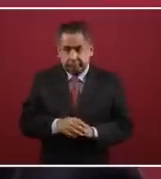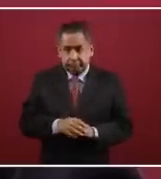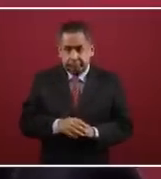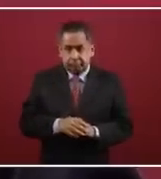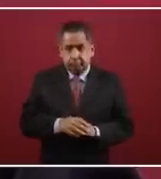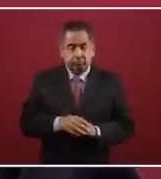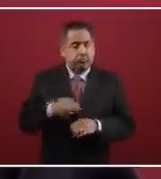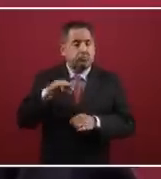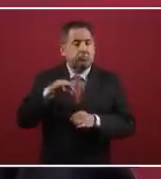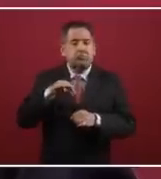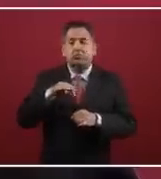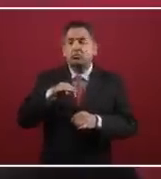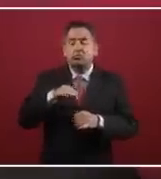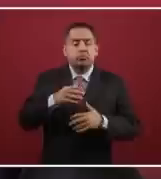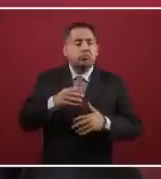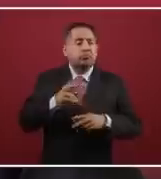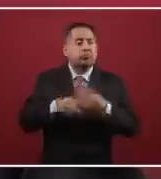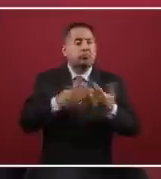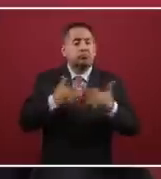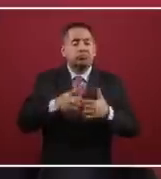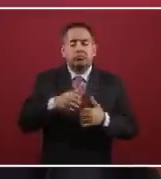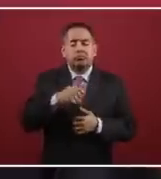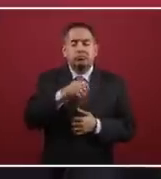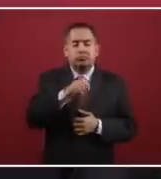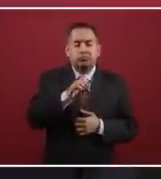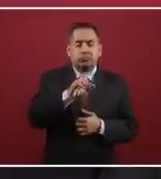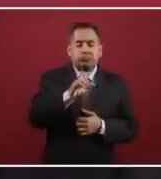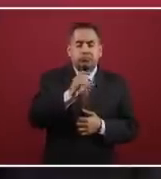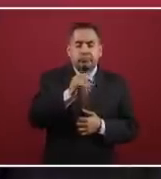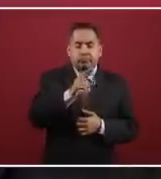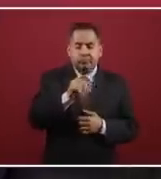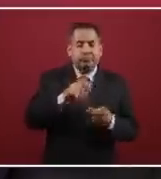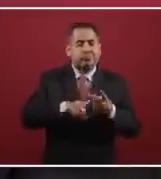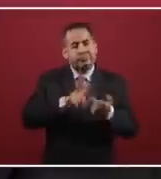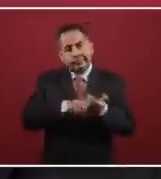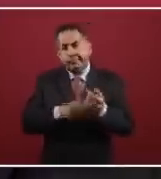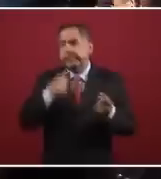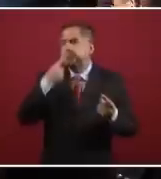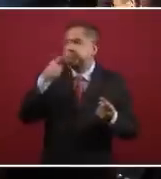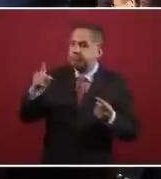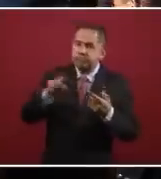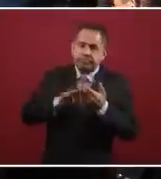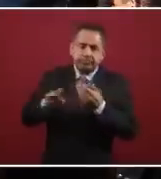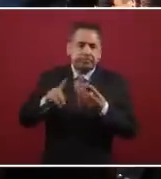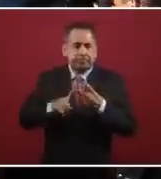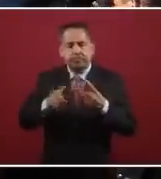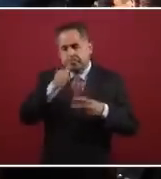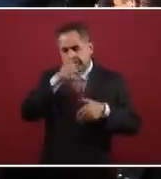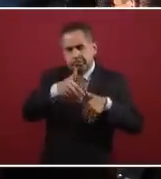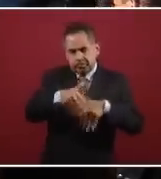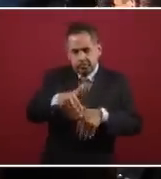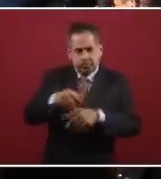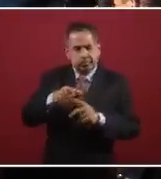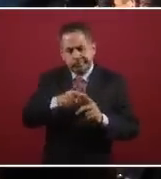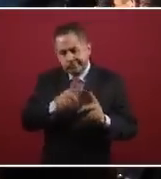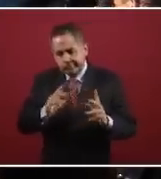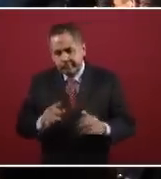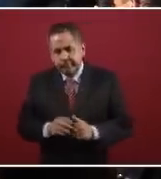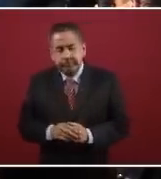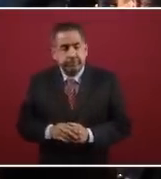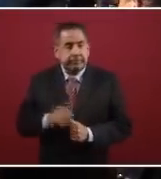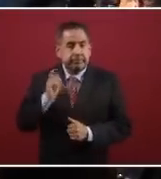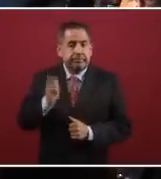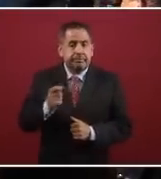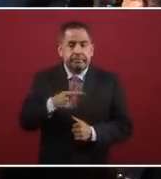andar la termoeléctrica, pero hay amparos y hay protestas y